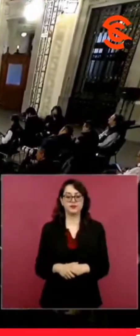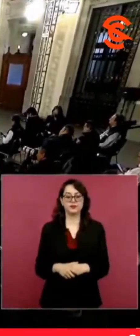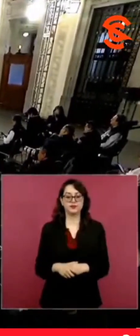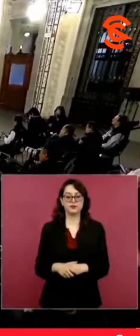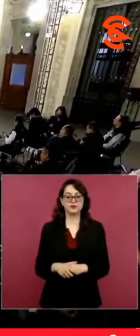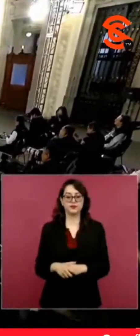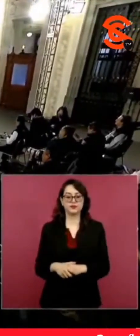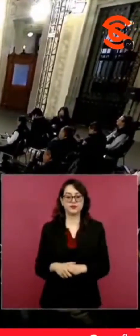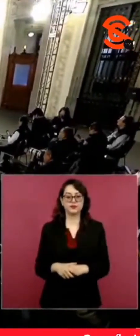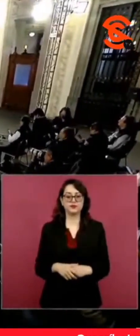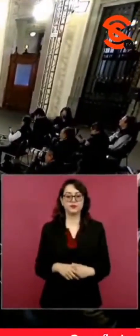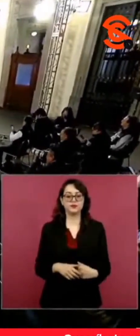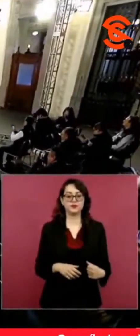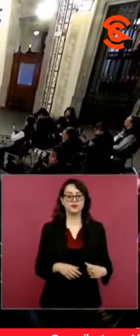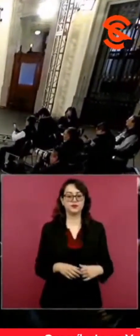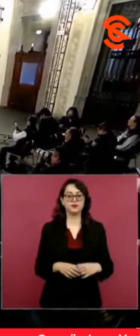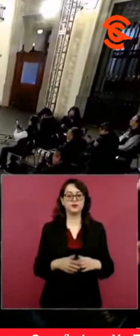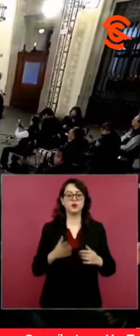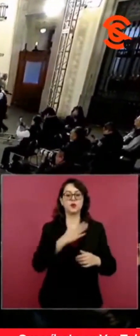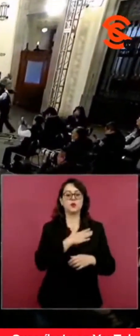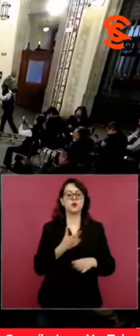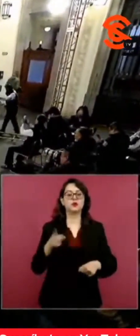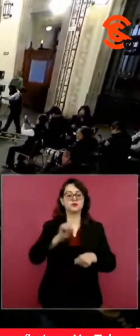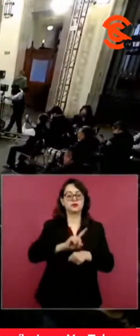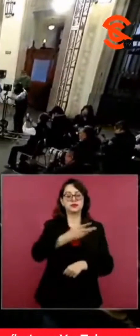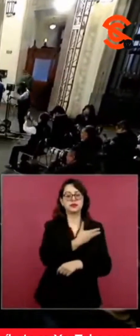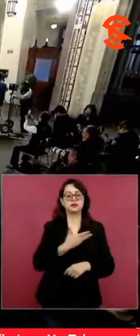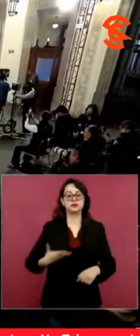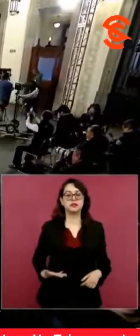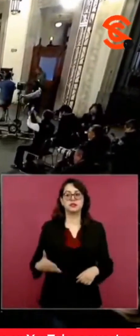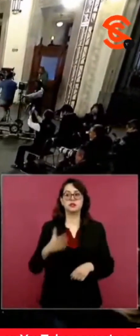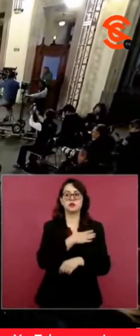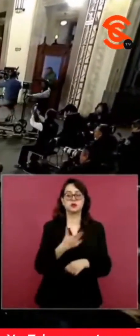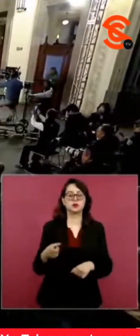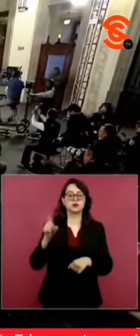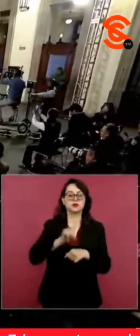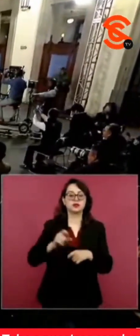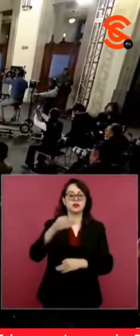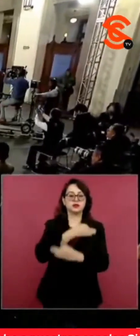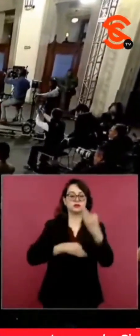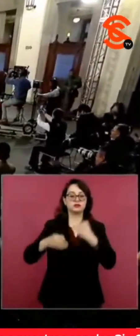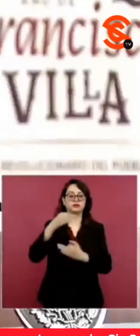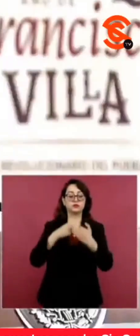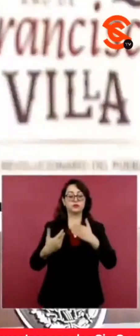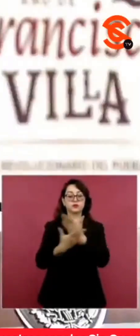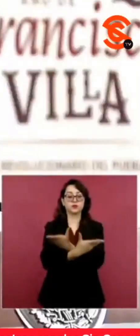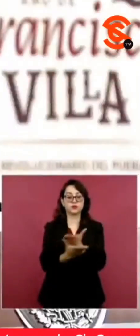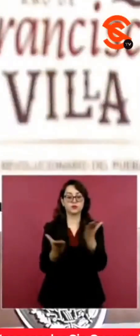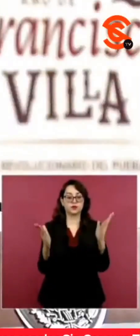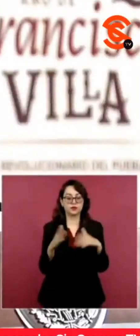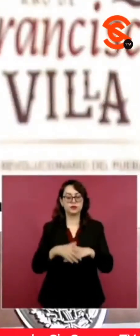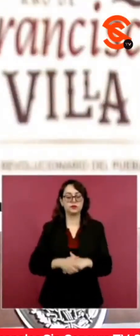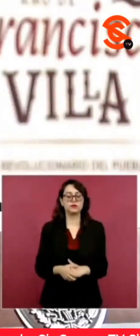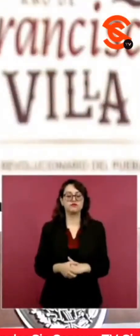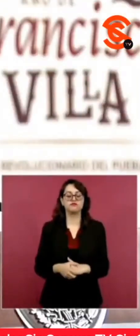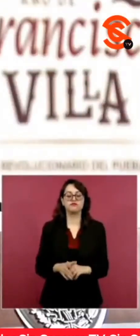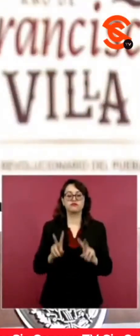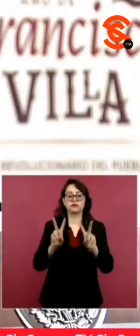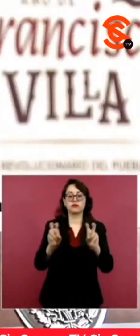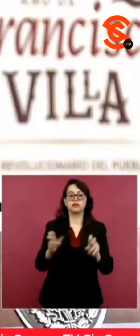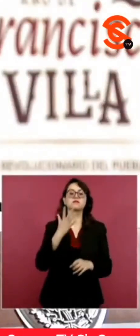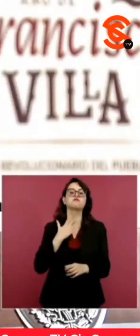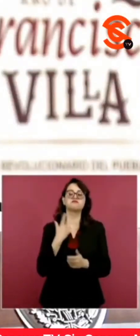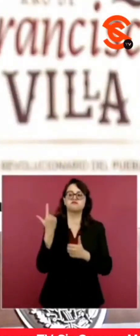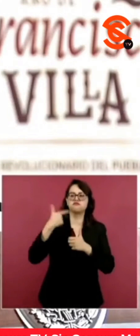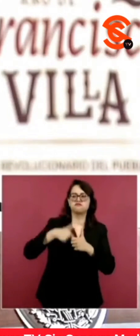Muy buenos días, señor presidente. Muy buenos días a todas y a todos ustedes. Vamos rápidamente a informarles que el precio promedio